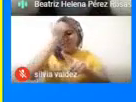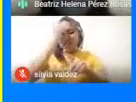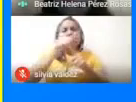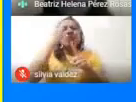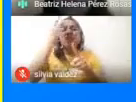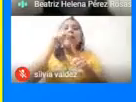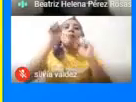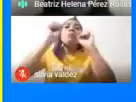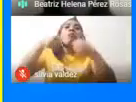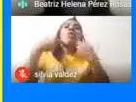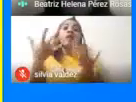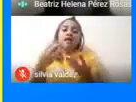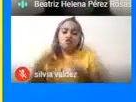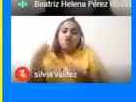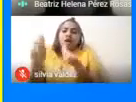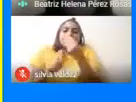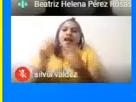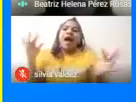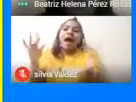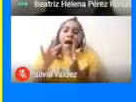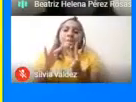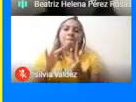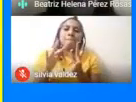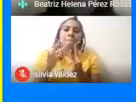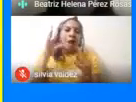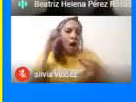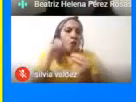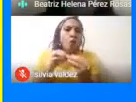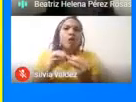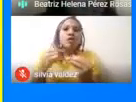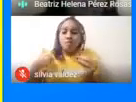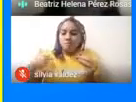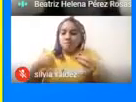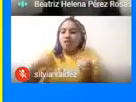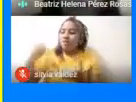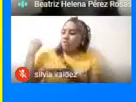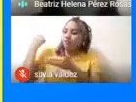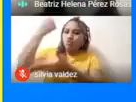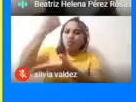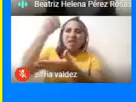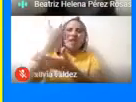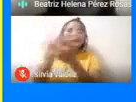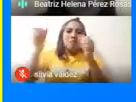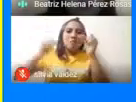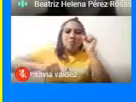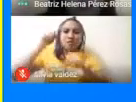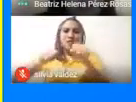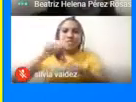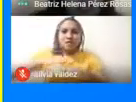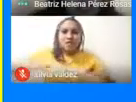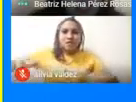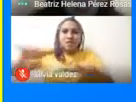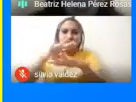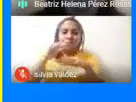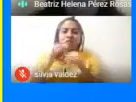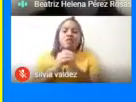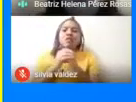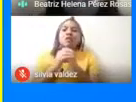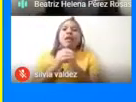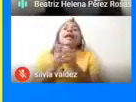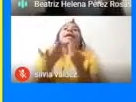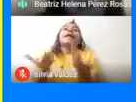las que puedo realizar de acuerdo con mis presupuestos y pues mis posibilidades de territorio.